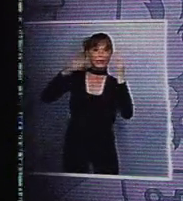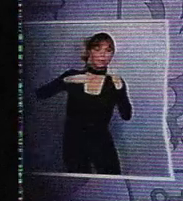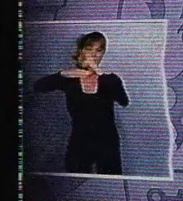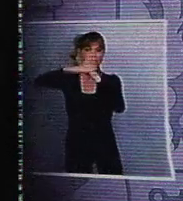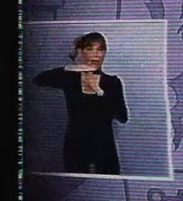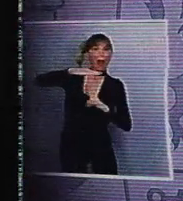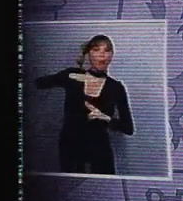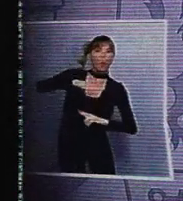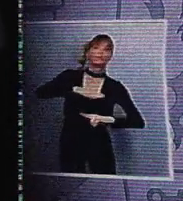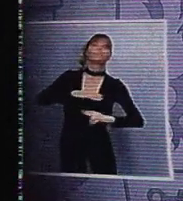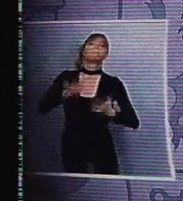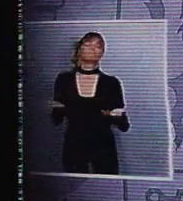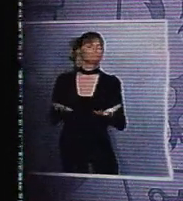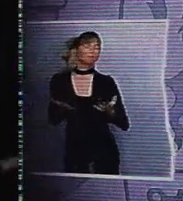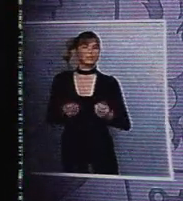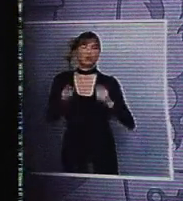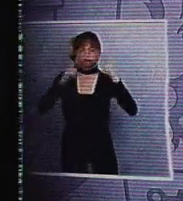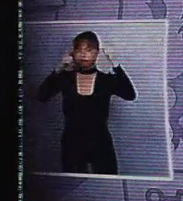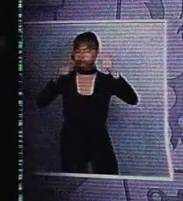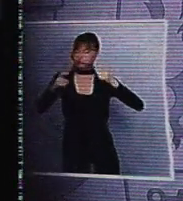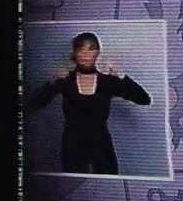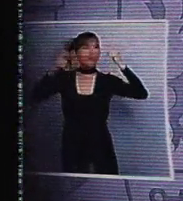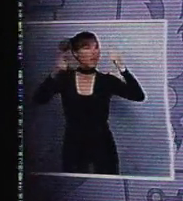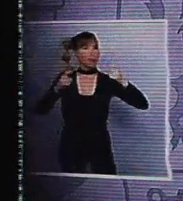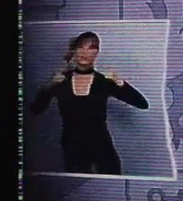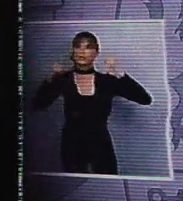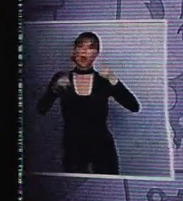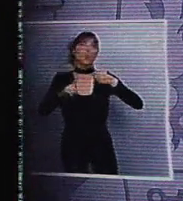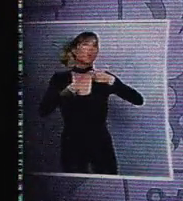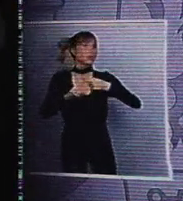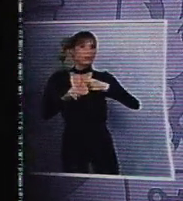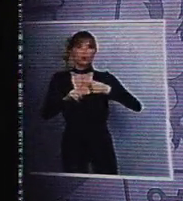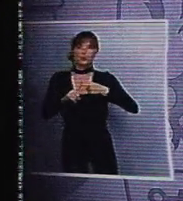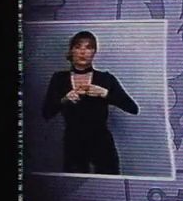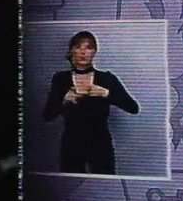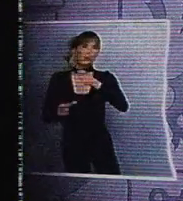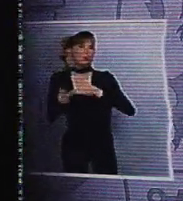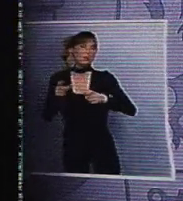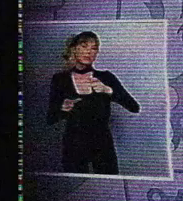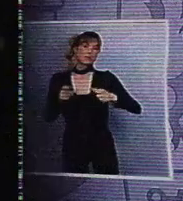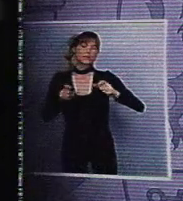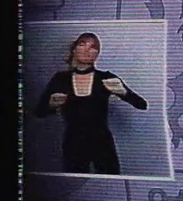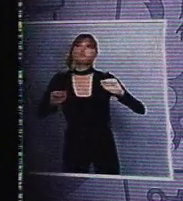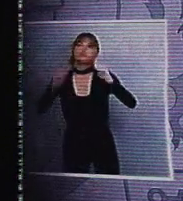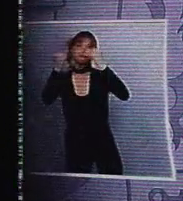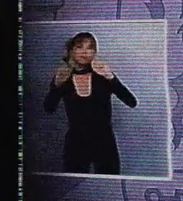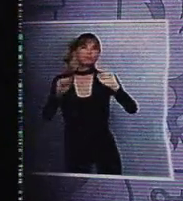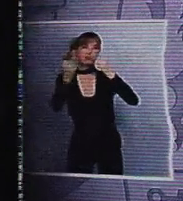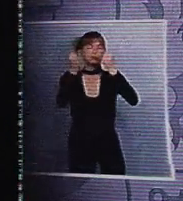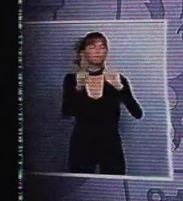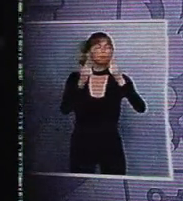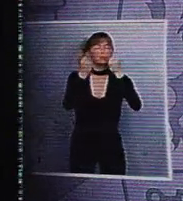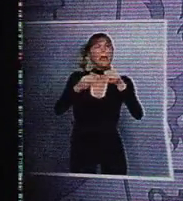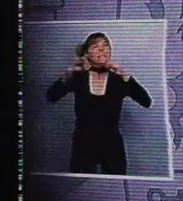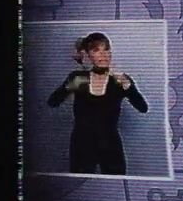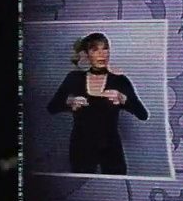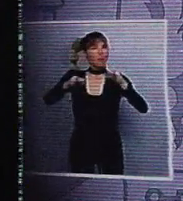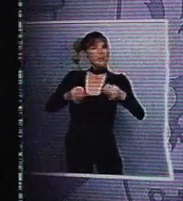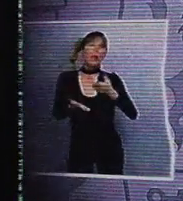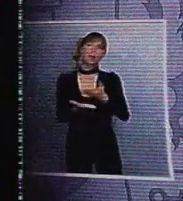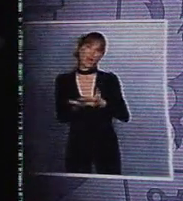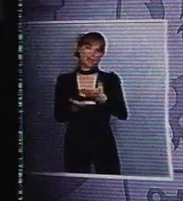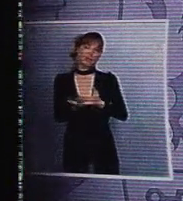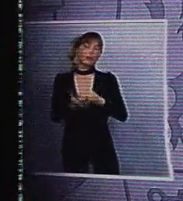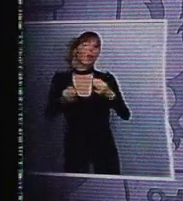actuar contra el cambio climático Como si eso pudiera borrar de un plumazo las décadas de negligencia que desembocaron